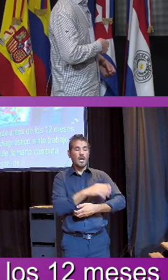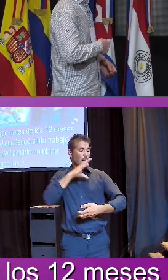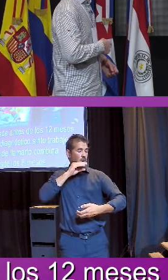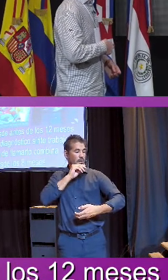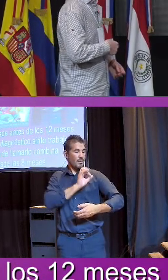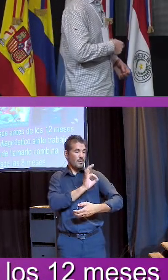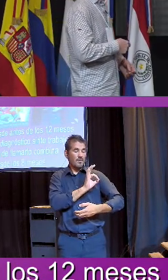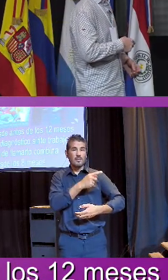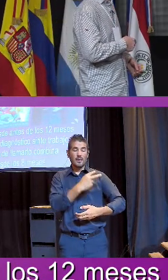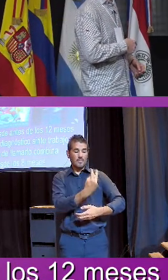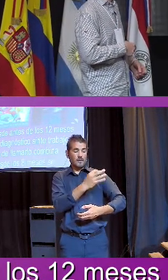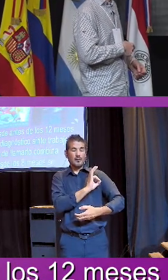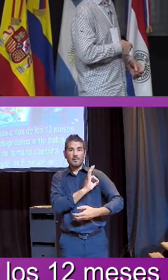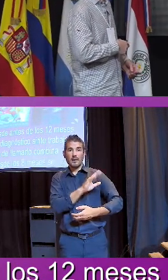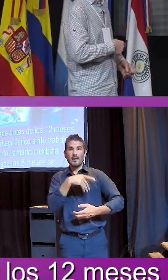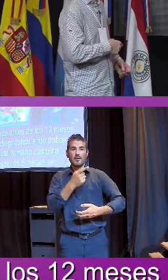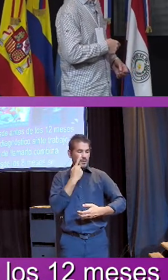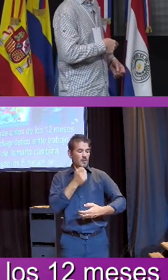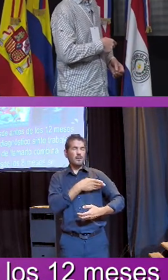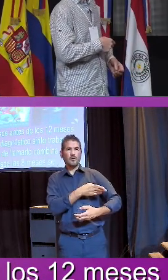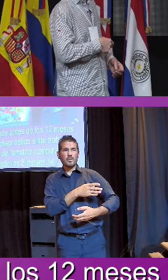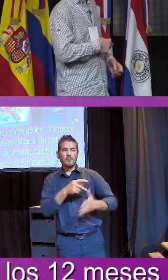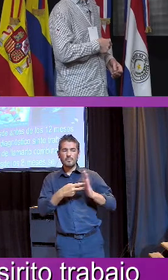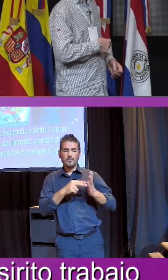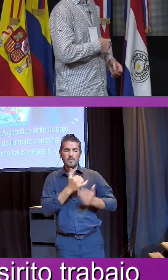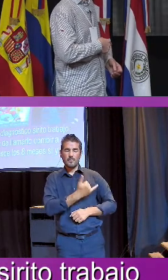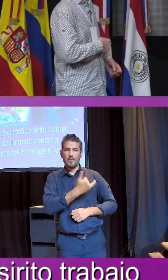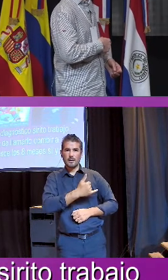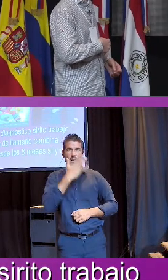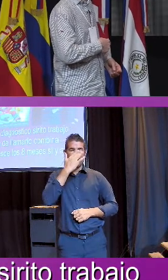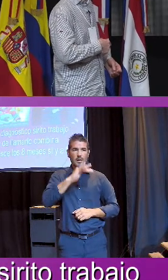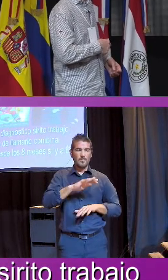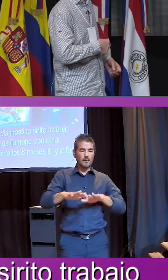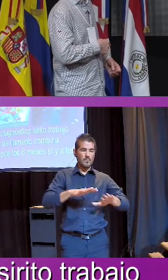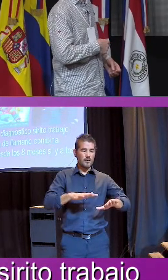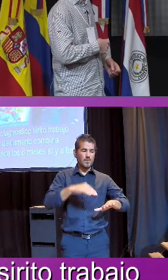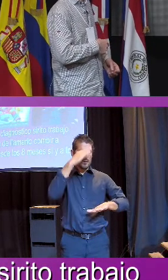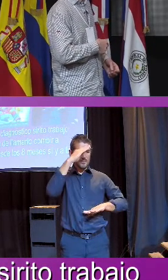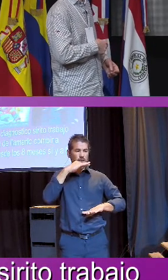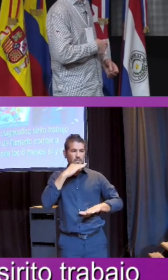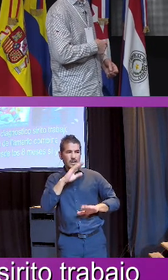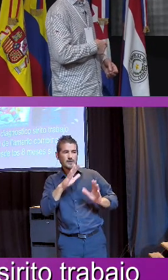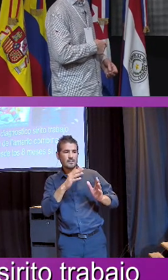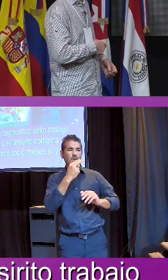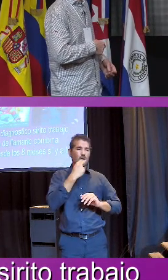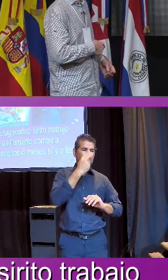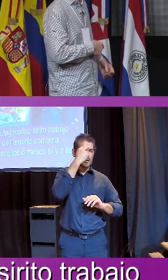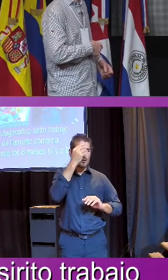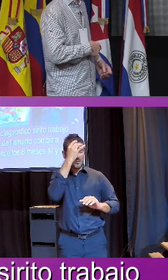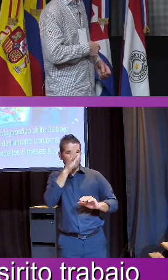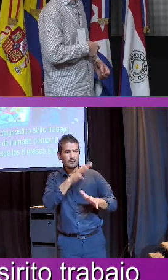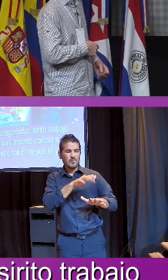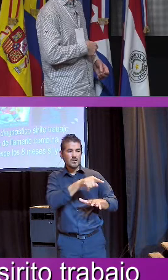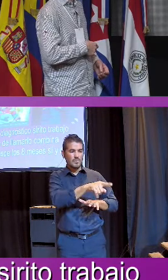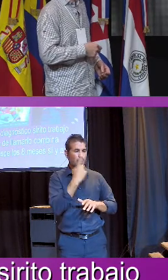meses, ¿sí? Y a los 12 muestran diferencias en la imitación, la sonrisa social, la atención y la interacción, las